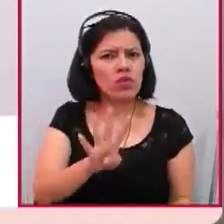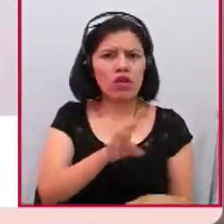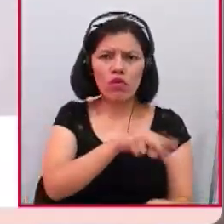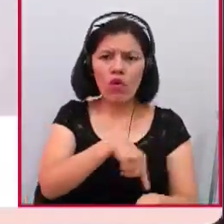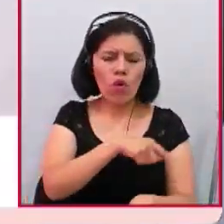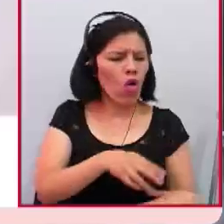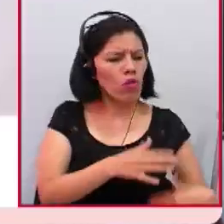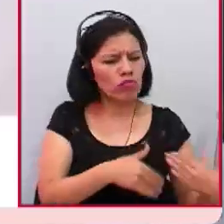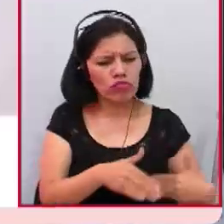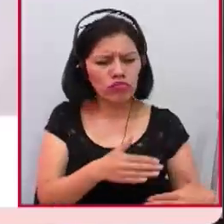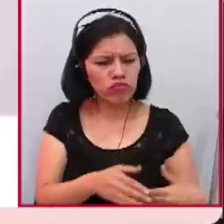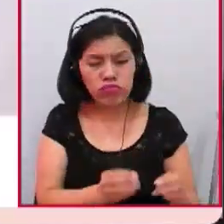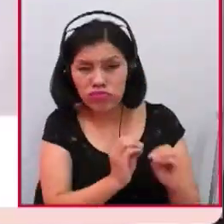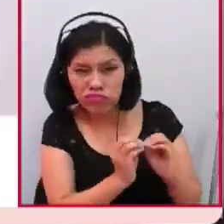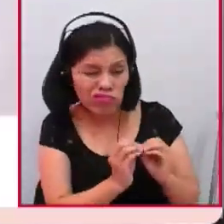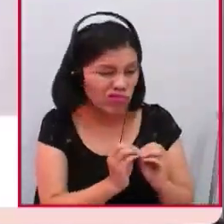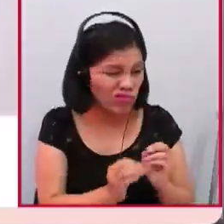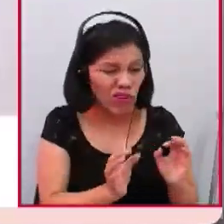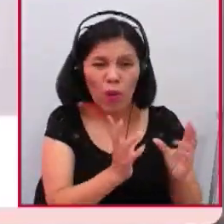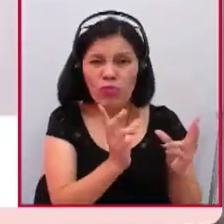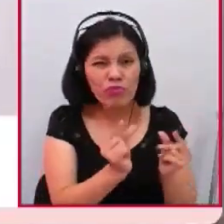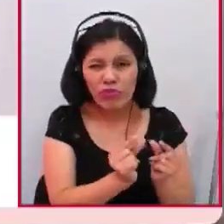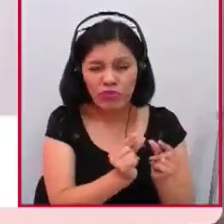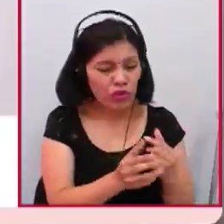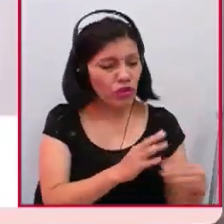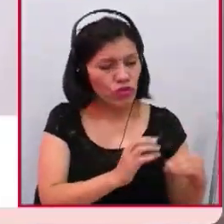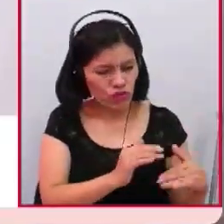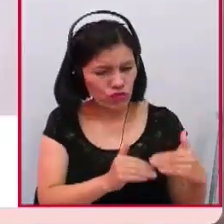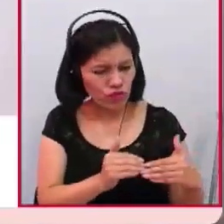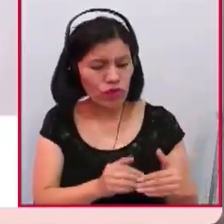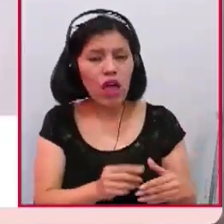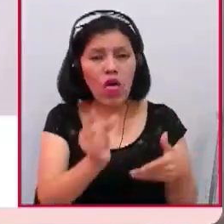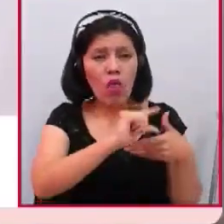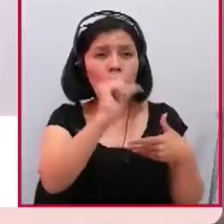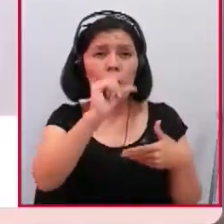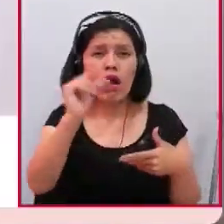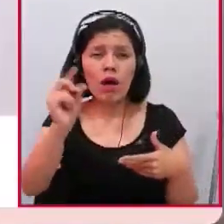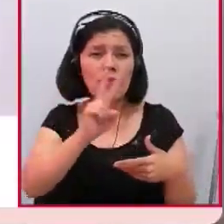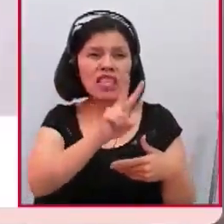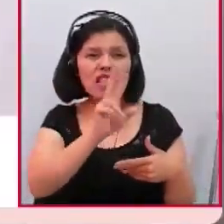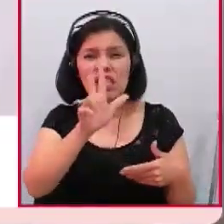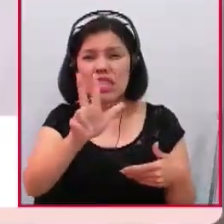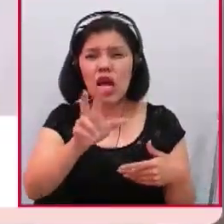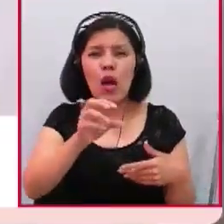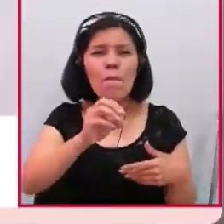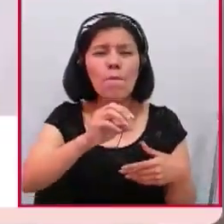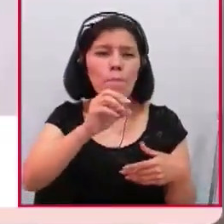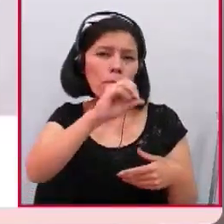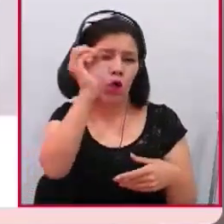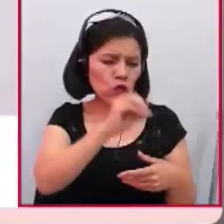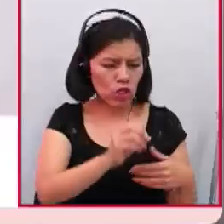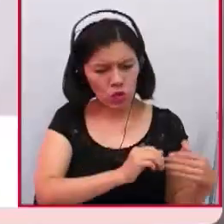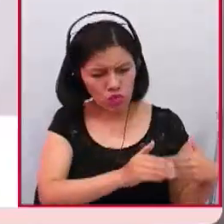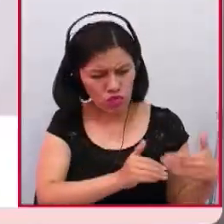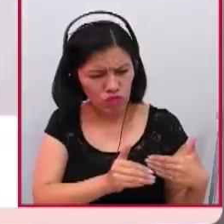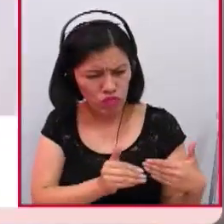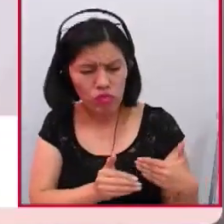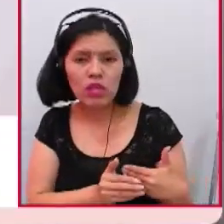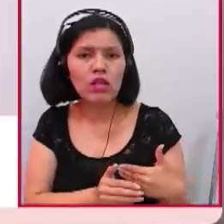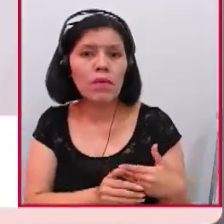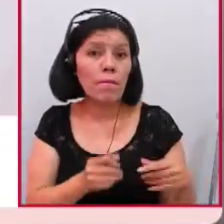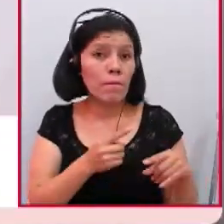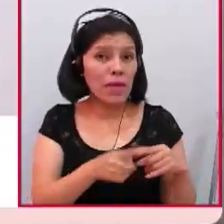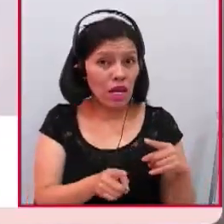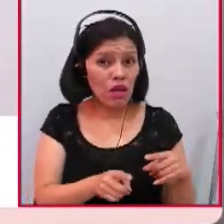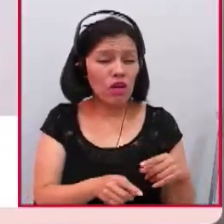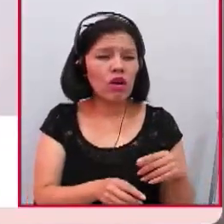requería mucho mantenimiento, se capturaban los gases, el 33% aproximadamente en una planta de ácido, y hacíamos esto. Pero definitivamente con